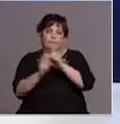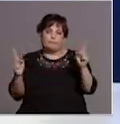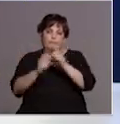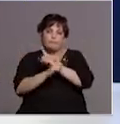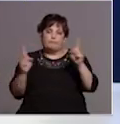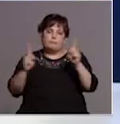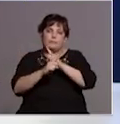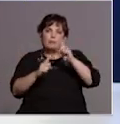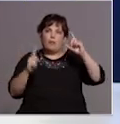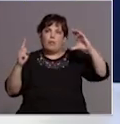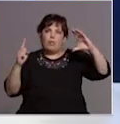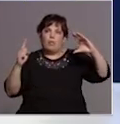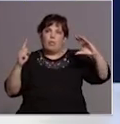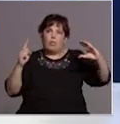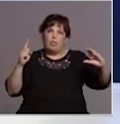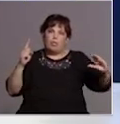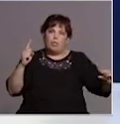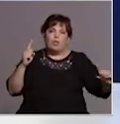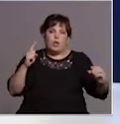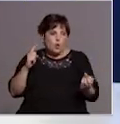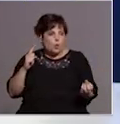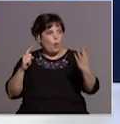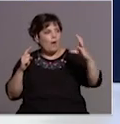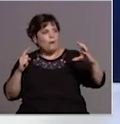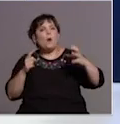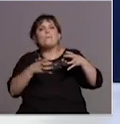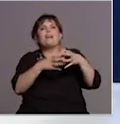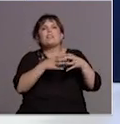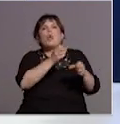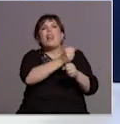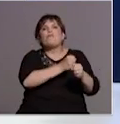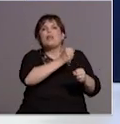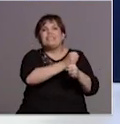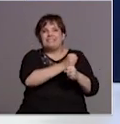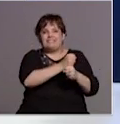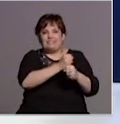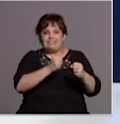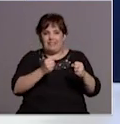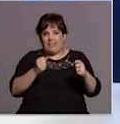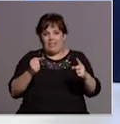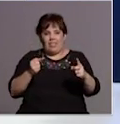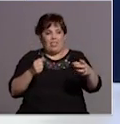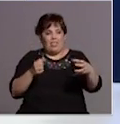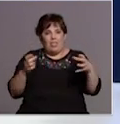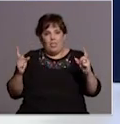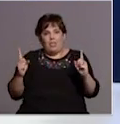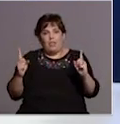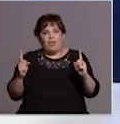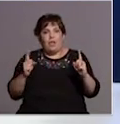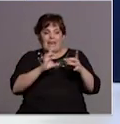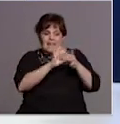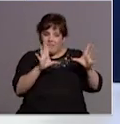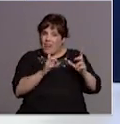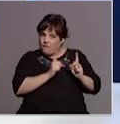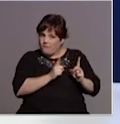bastante frente al surgimiento de una nueva opción política dejó el partido laborista y aunque subsiste hoy el partido laboral es liberal